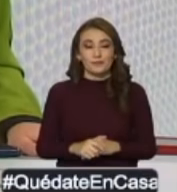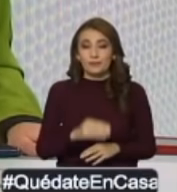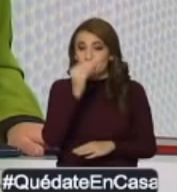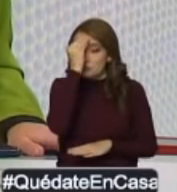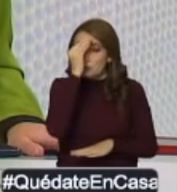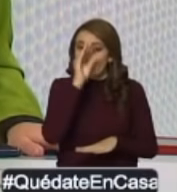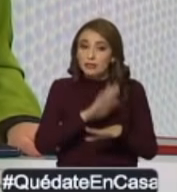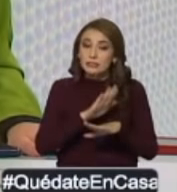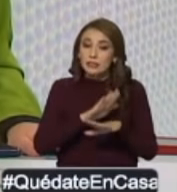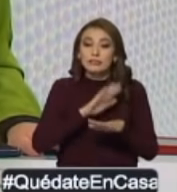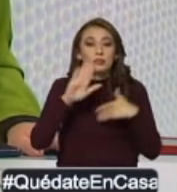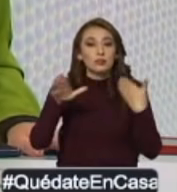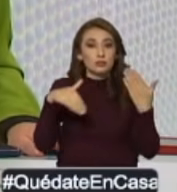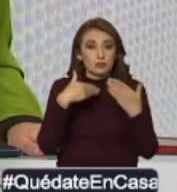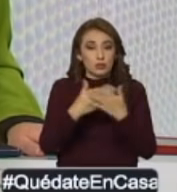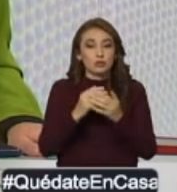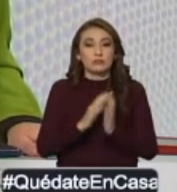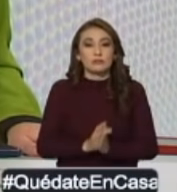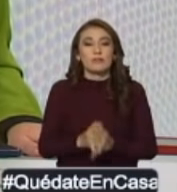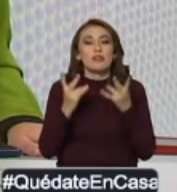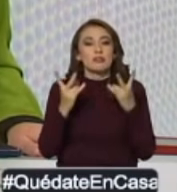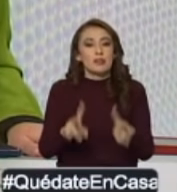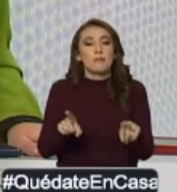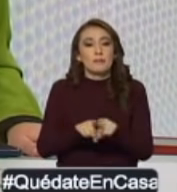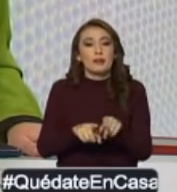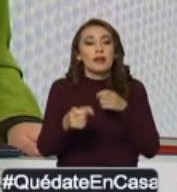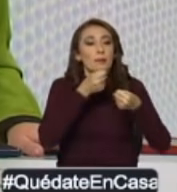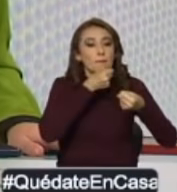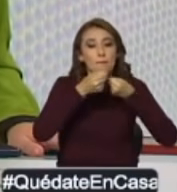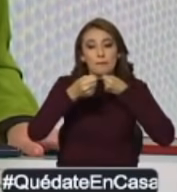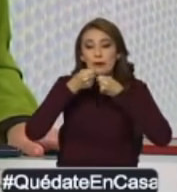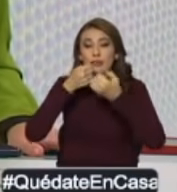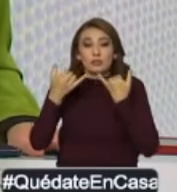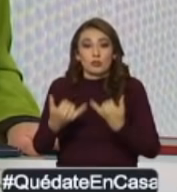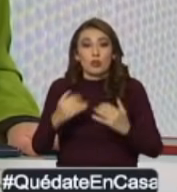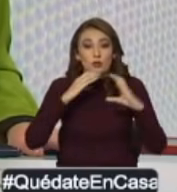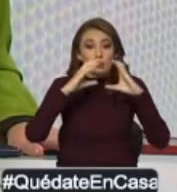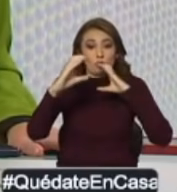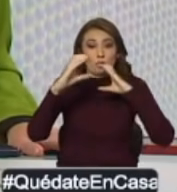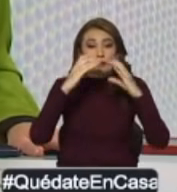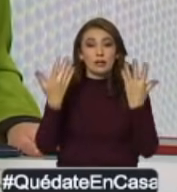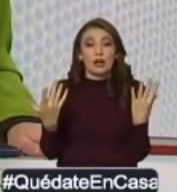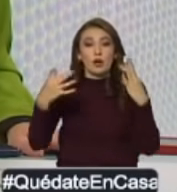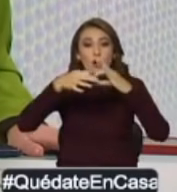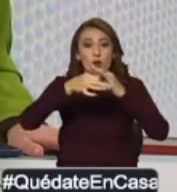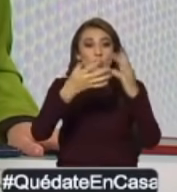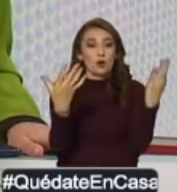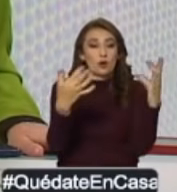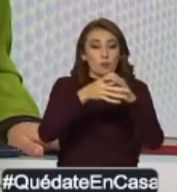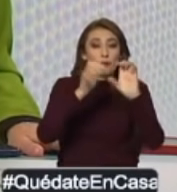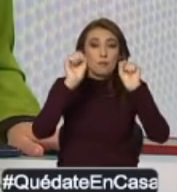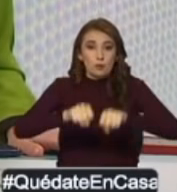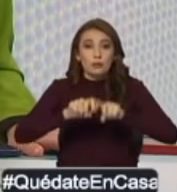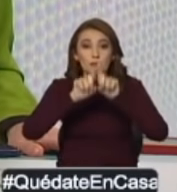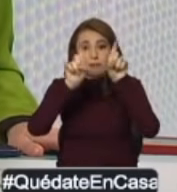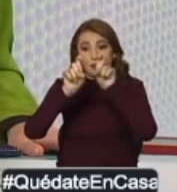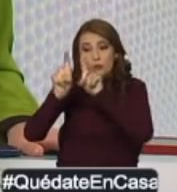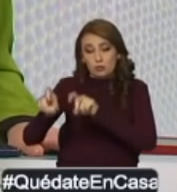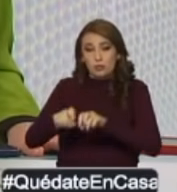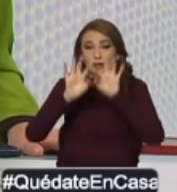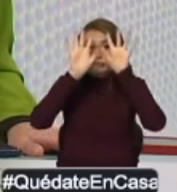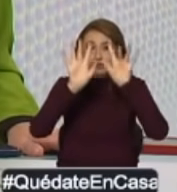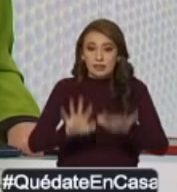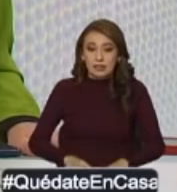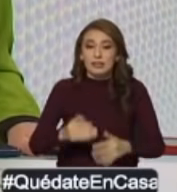Muy buenas tardes con toda la ciudadanía y por supuesto con todos los medios de comunicación que a esta hora se enlazan a esta cadena nacional dispuesta por la